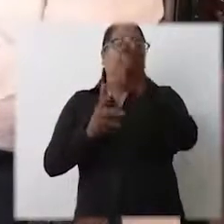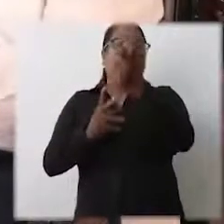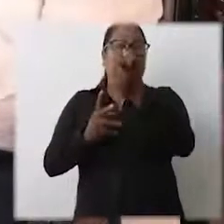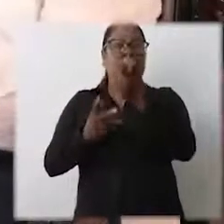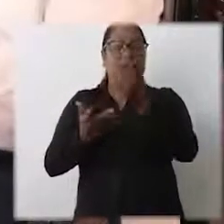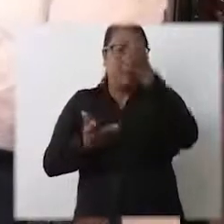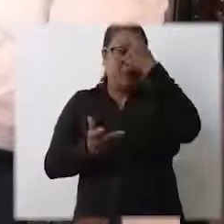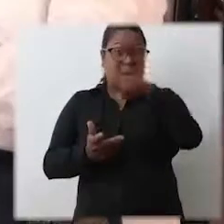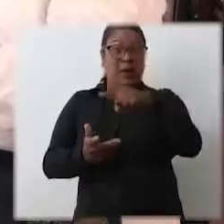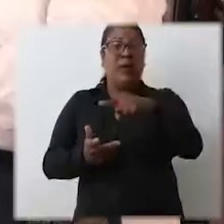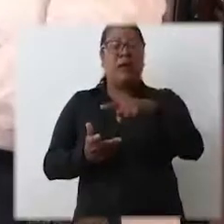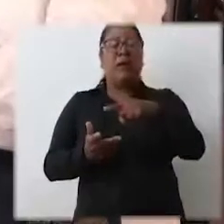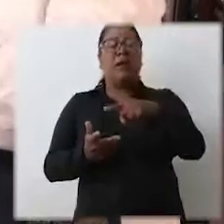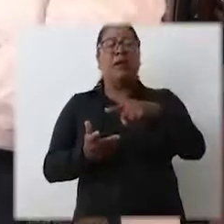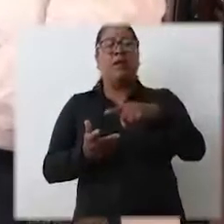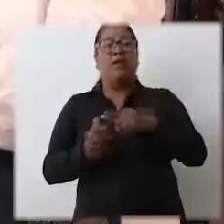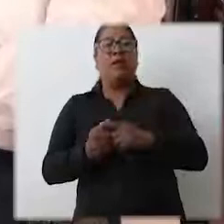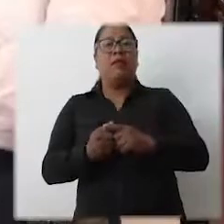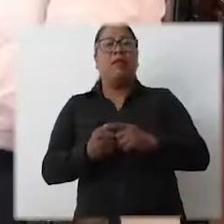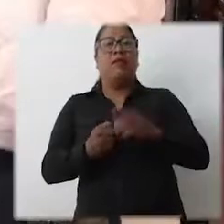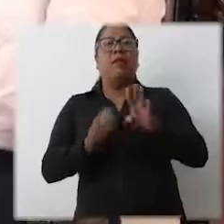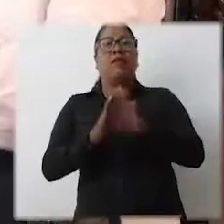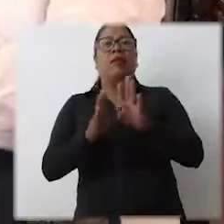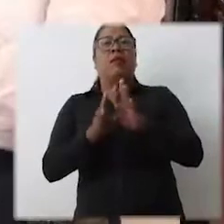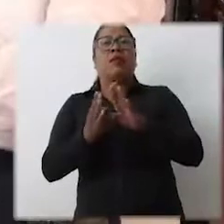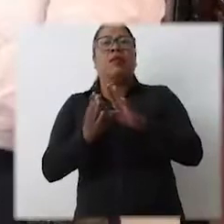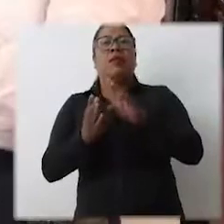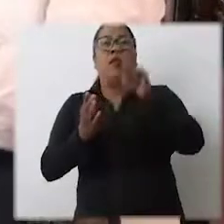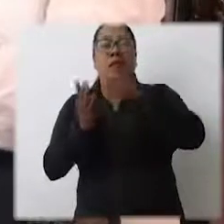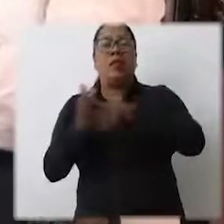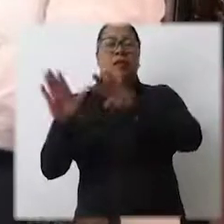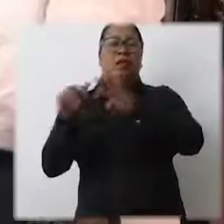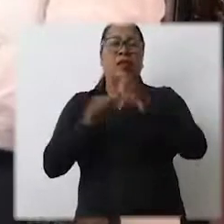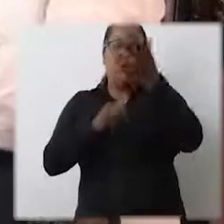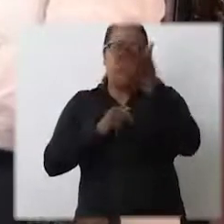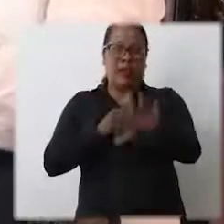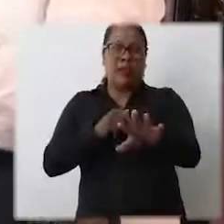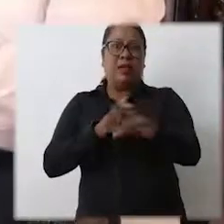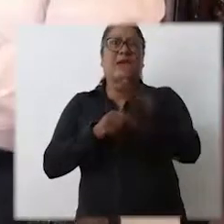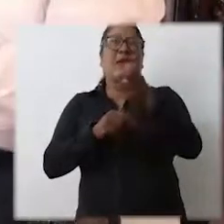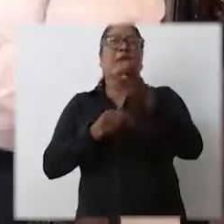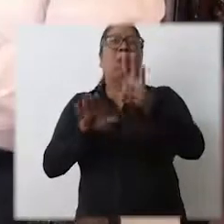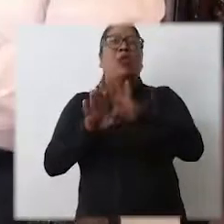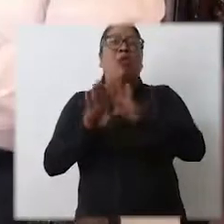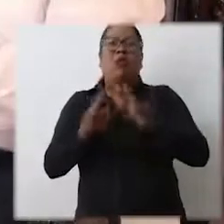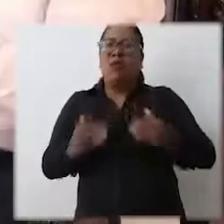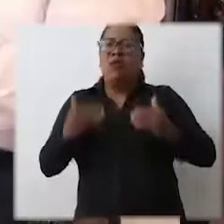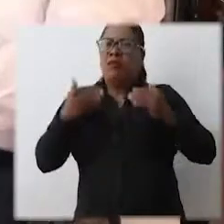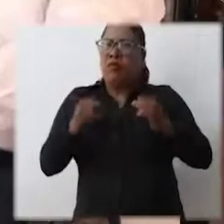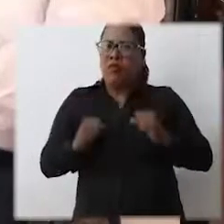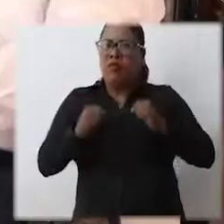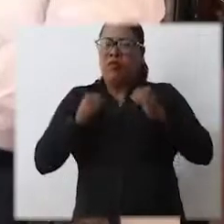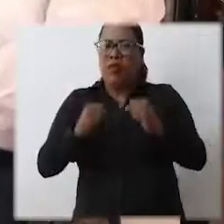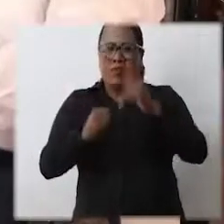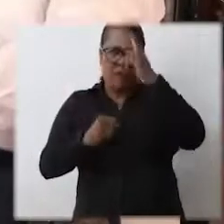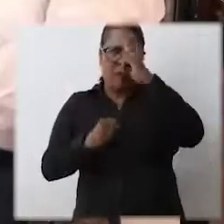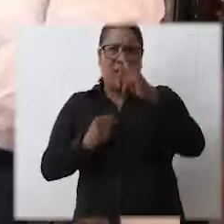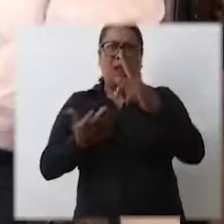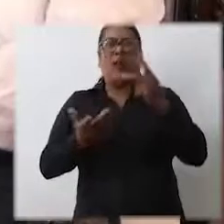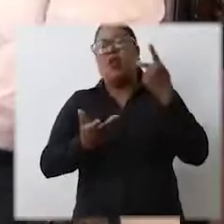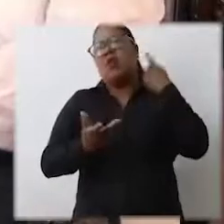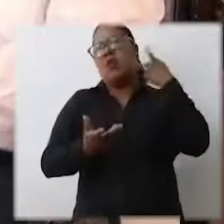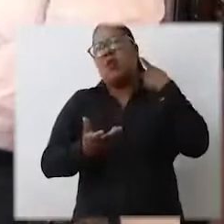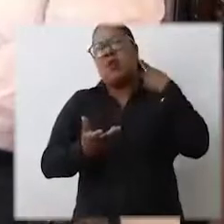nueva constitución oaxaqueña no se diera sino hasta 5 años después de promulgada la Constitución de los Estados